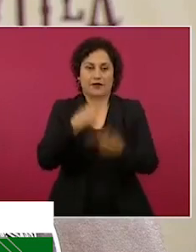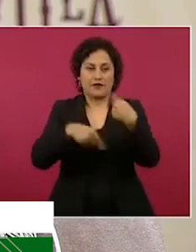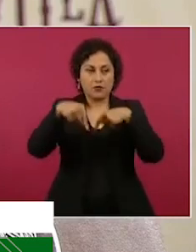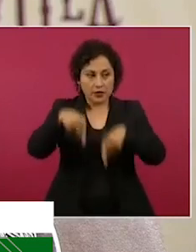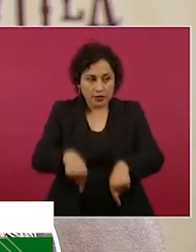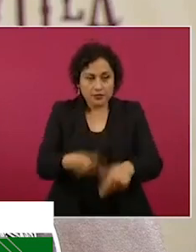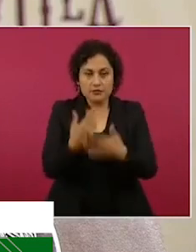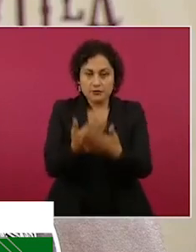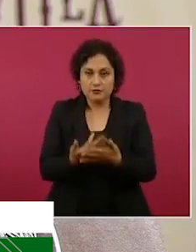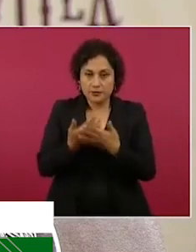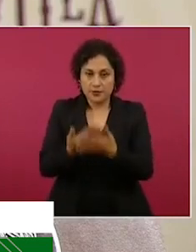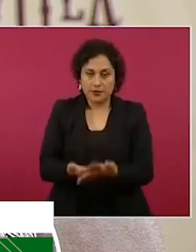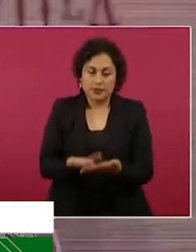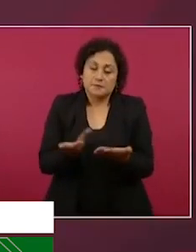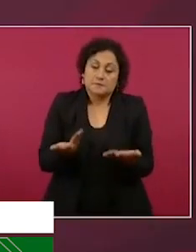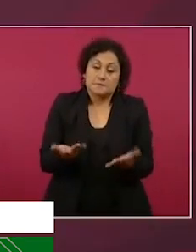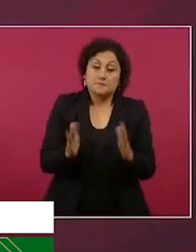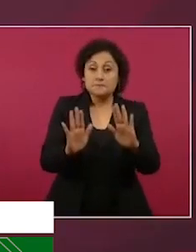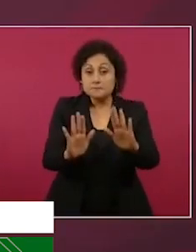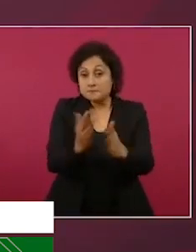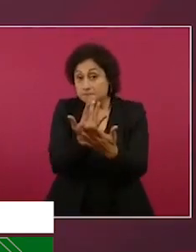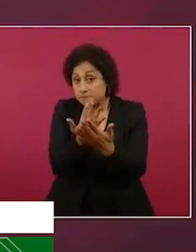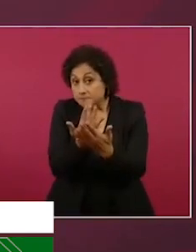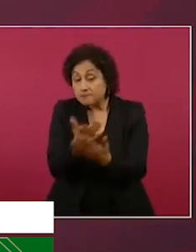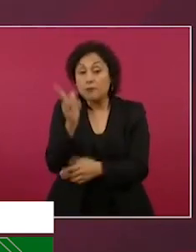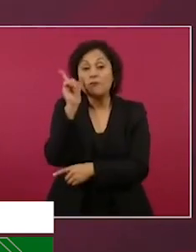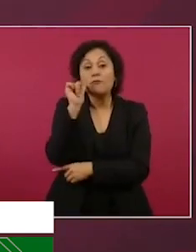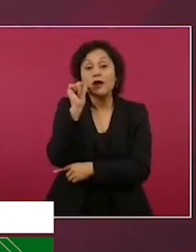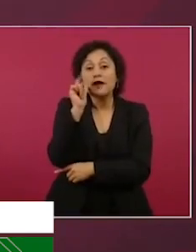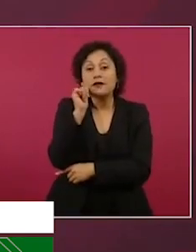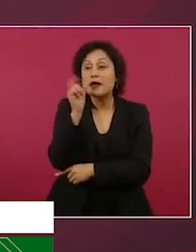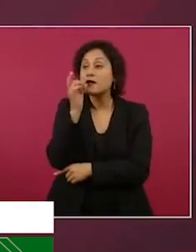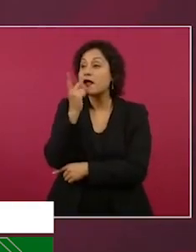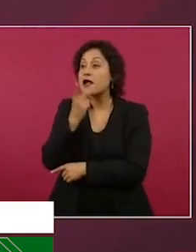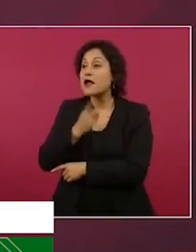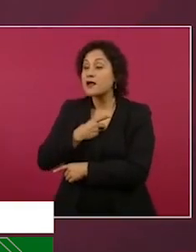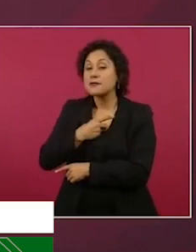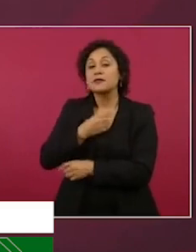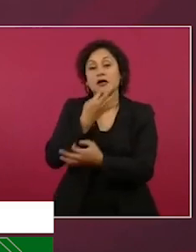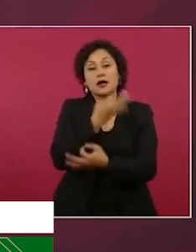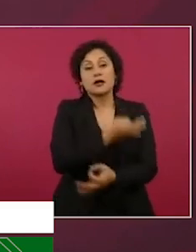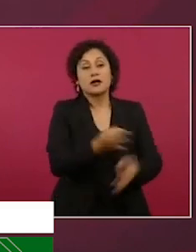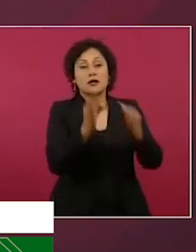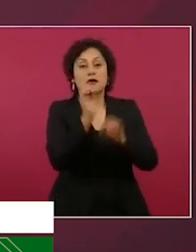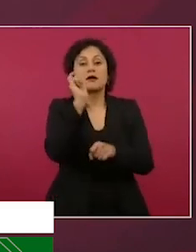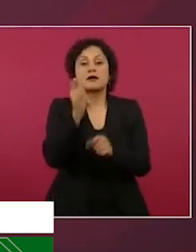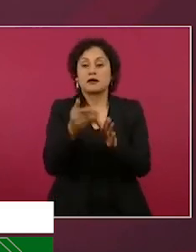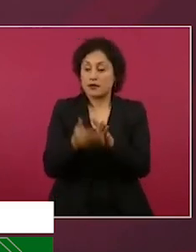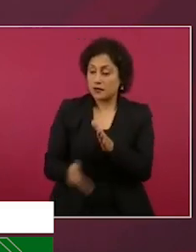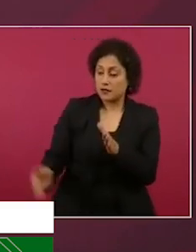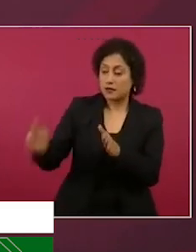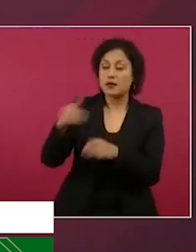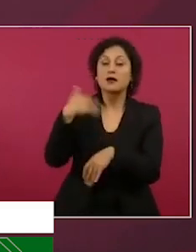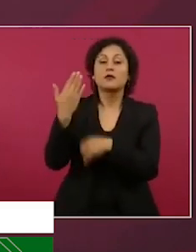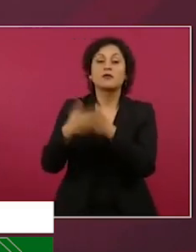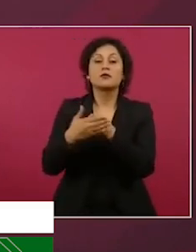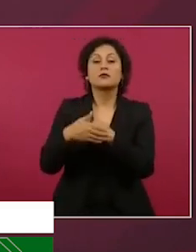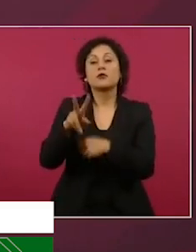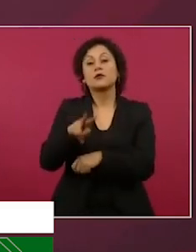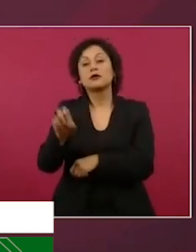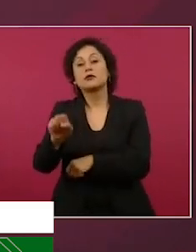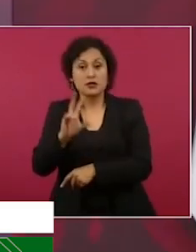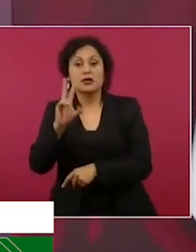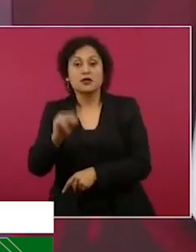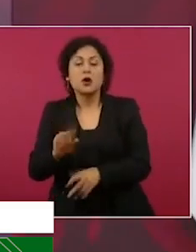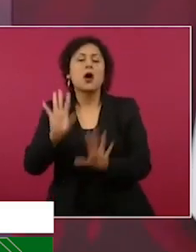Y seguramente mañana ya tendremos la confirmación de cuáles serán las actividades del fin de semana, señor